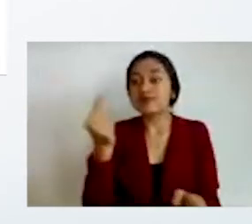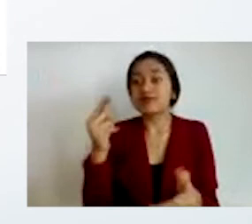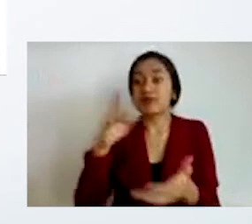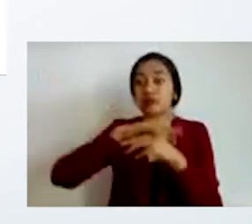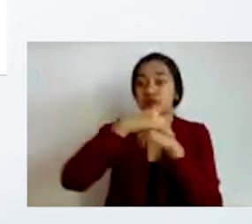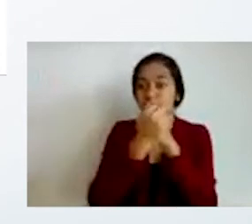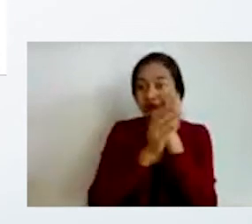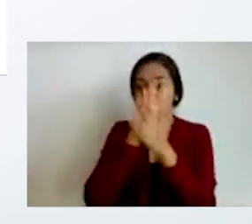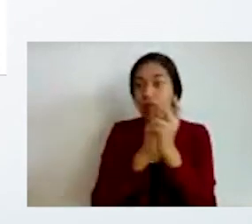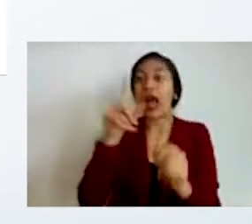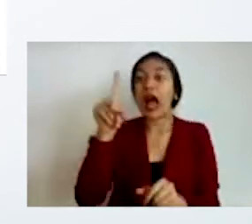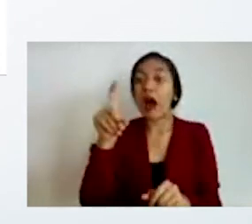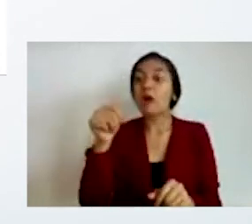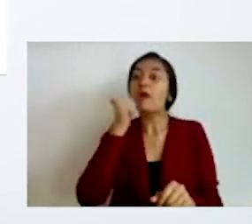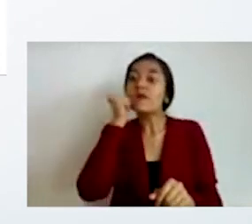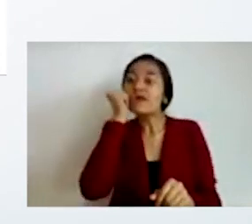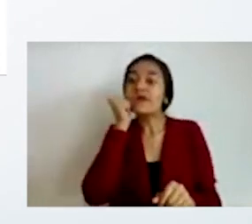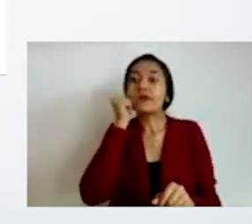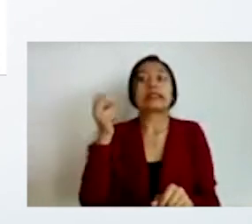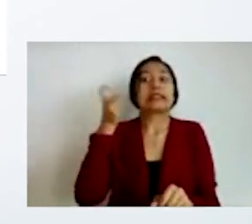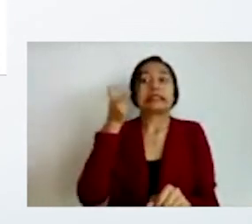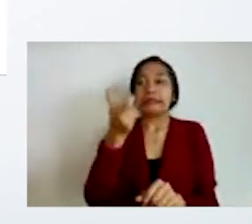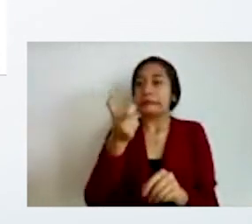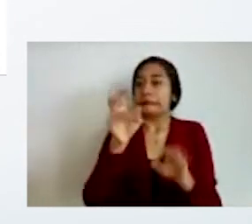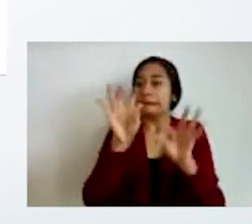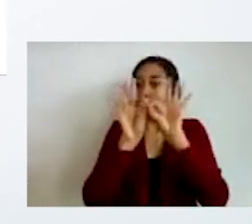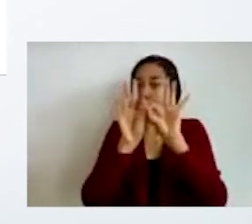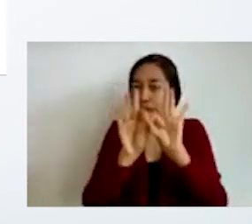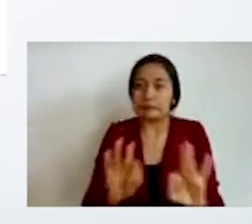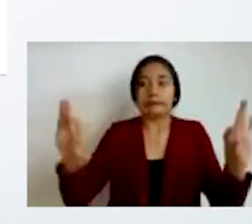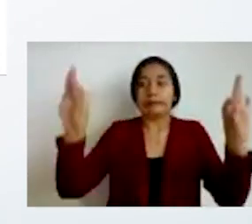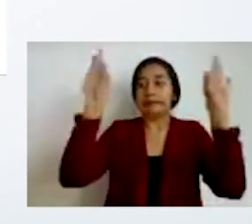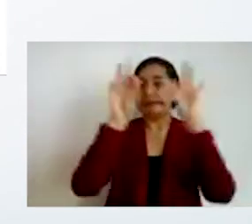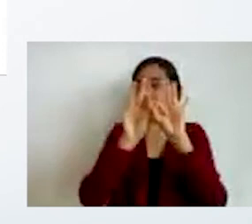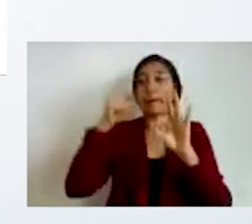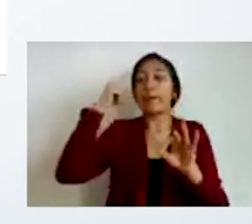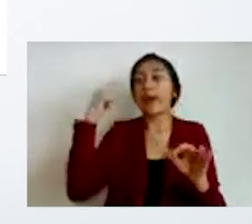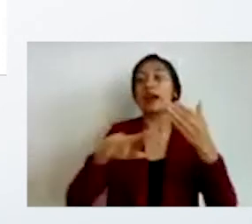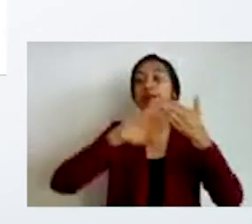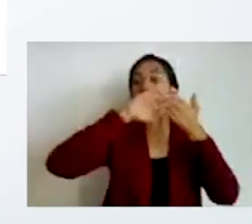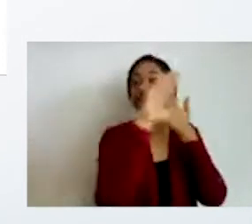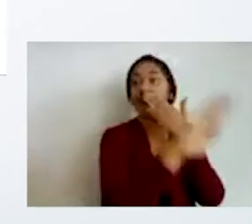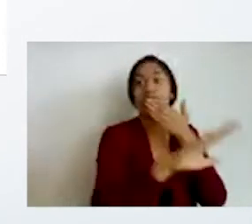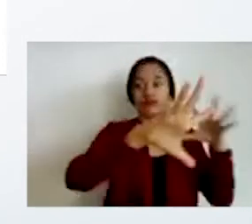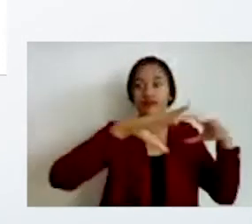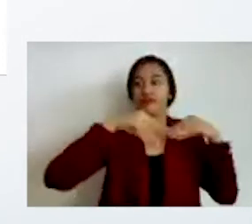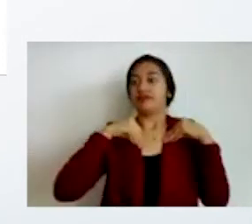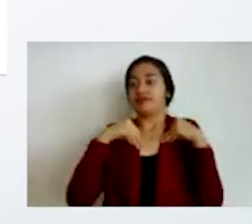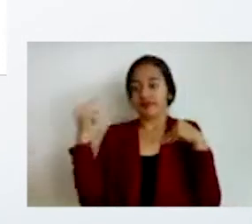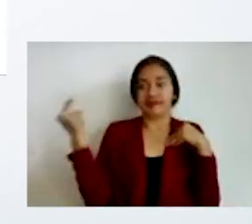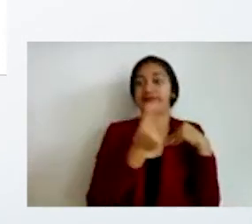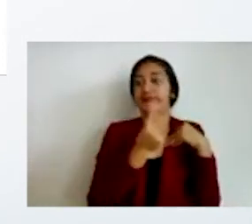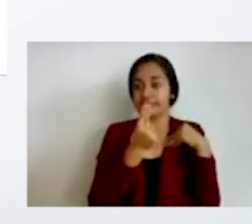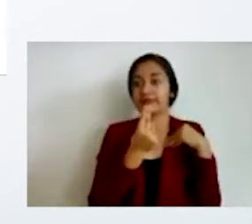manos con jabón es la mejor forma de evitar contagiarnos solos o de